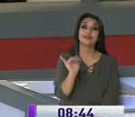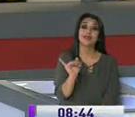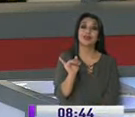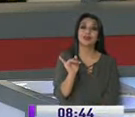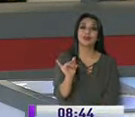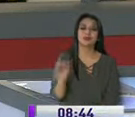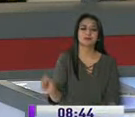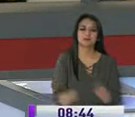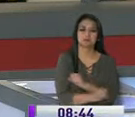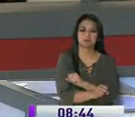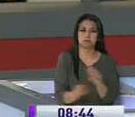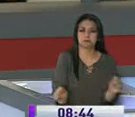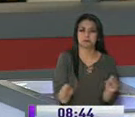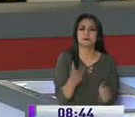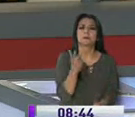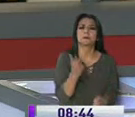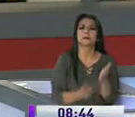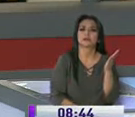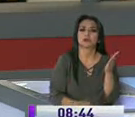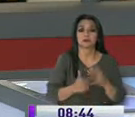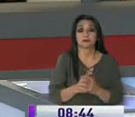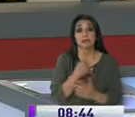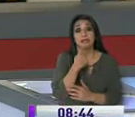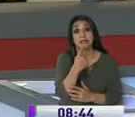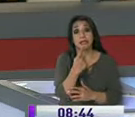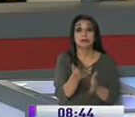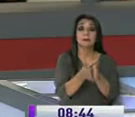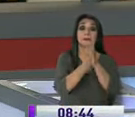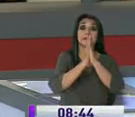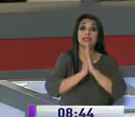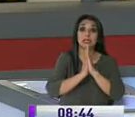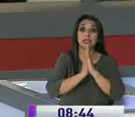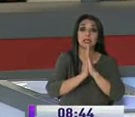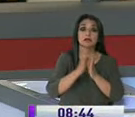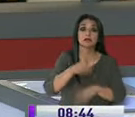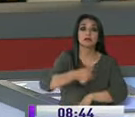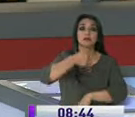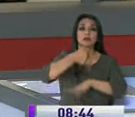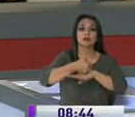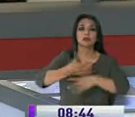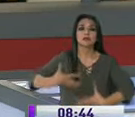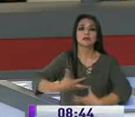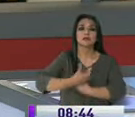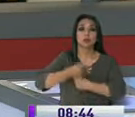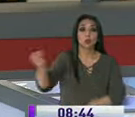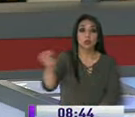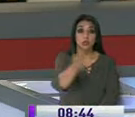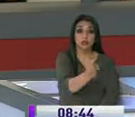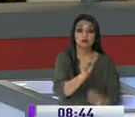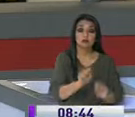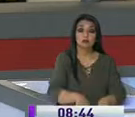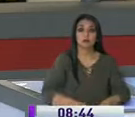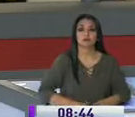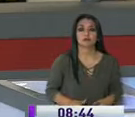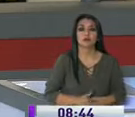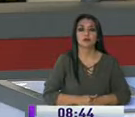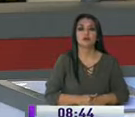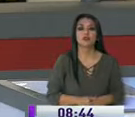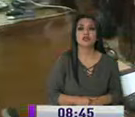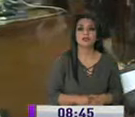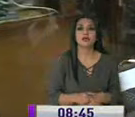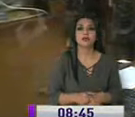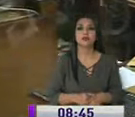en un impacto más de la policía judicial. En Quito informó Iván Casamen. Quiero contarles ahora que 2 funcionarios de la